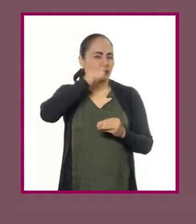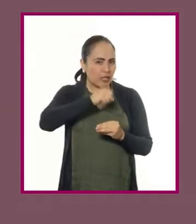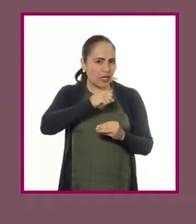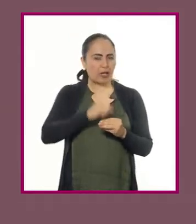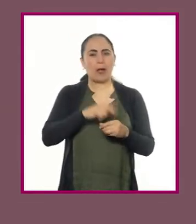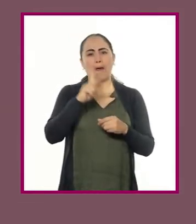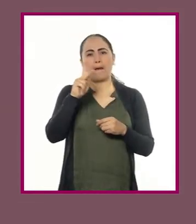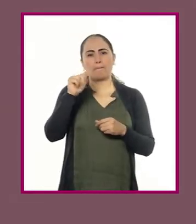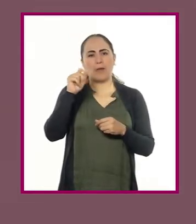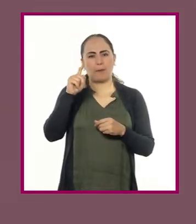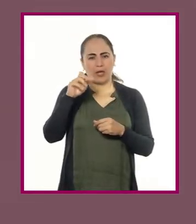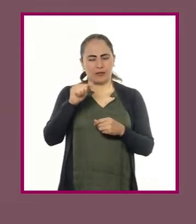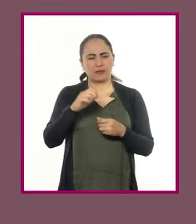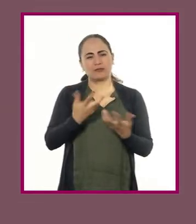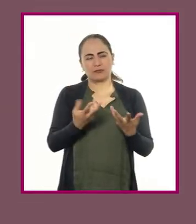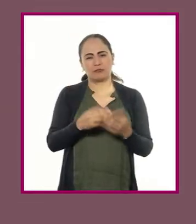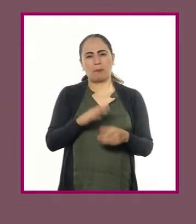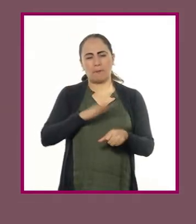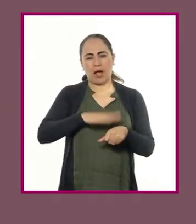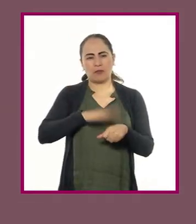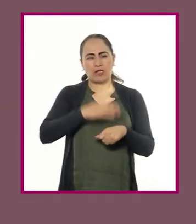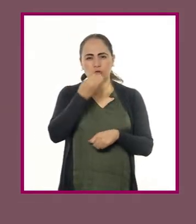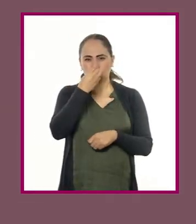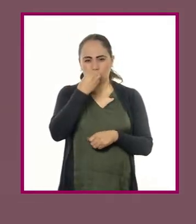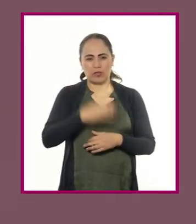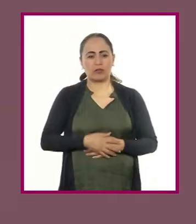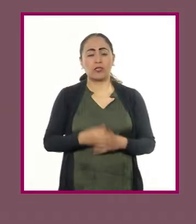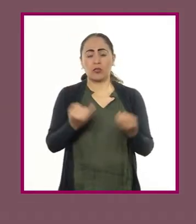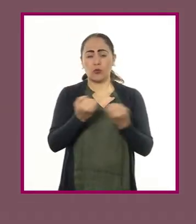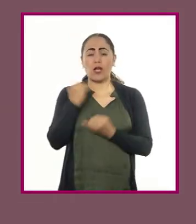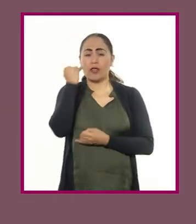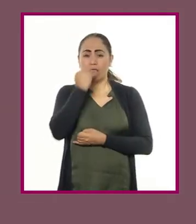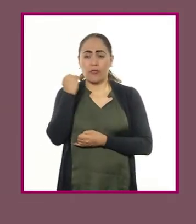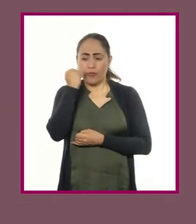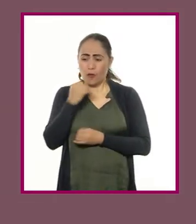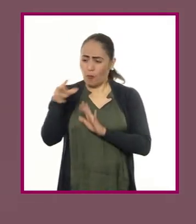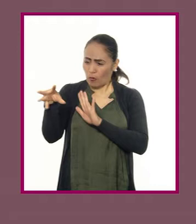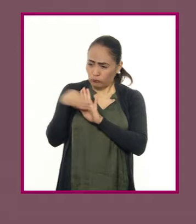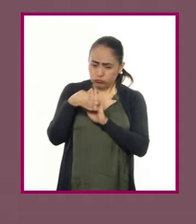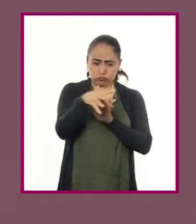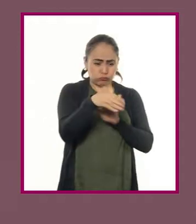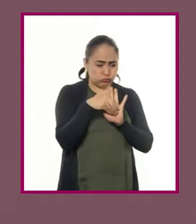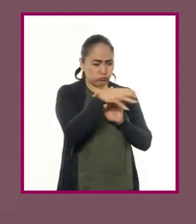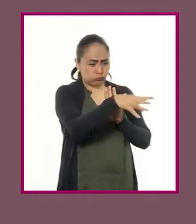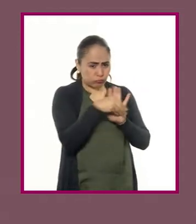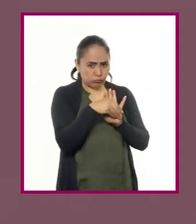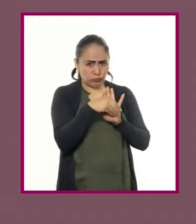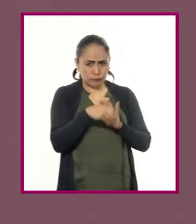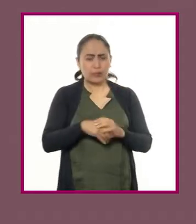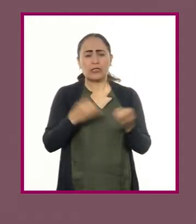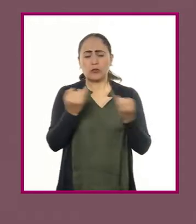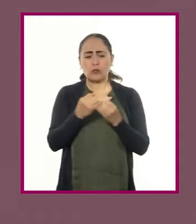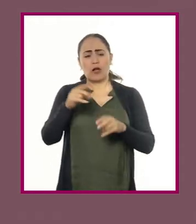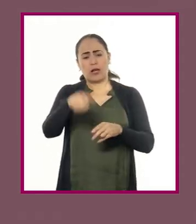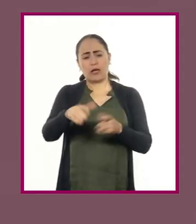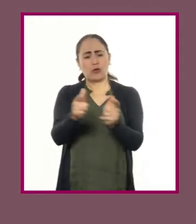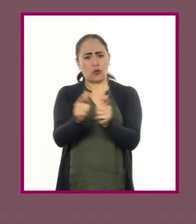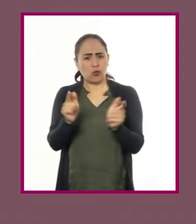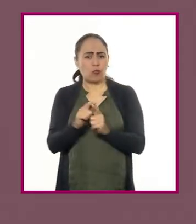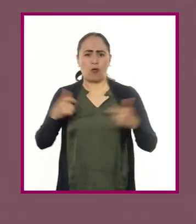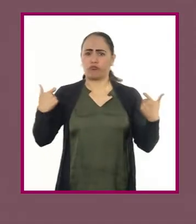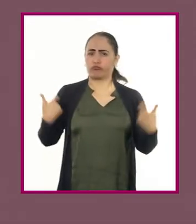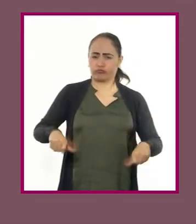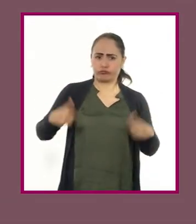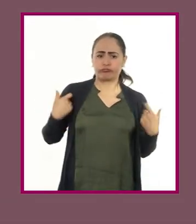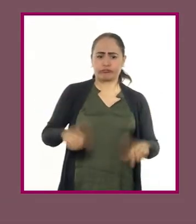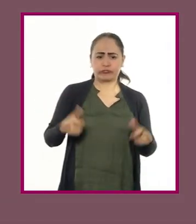papa. El lenguaje adoptó palabras de los diferentes grupos étnicos y las clases altas usaron